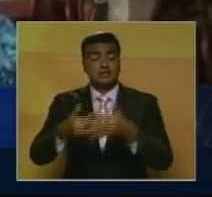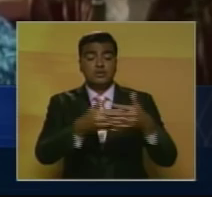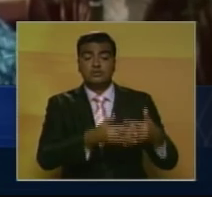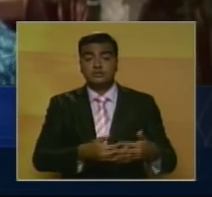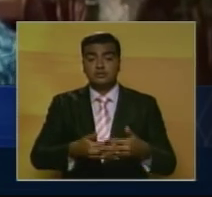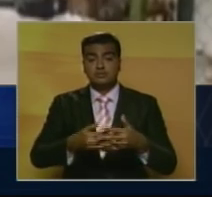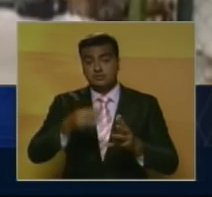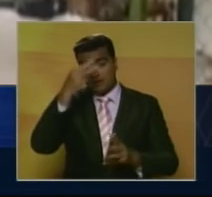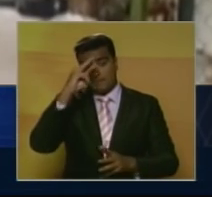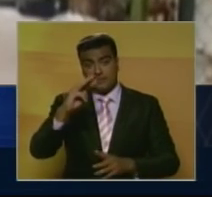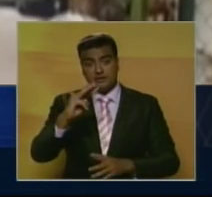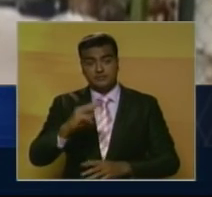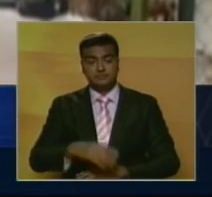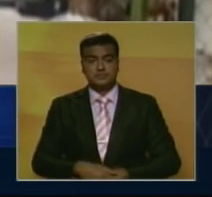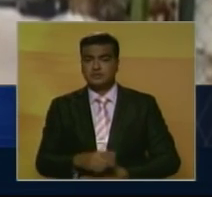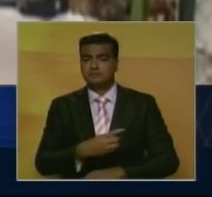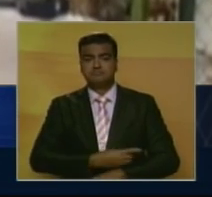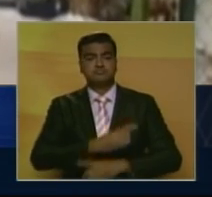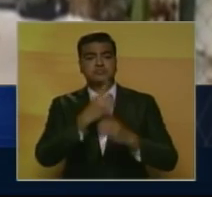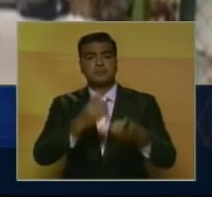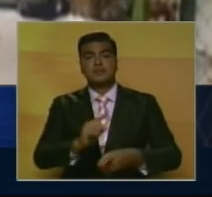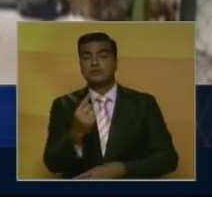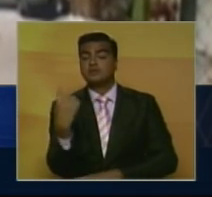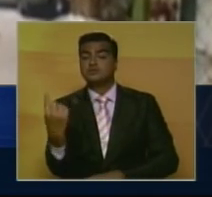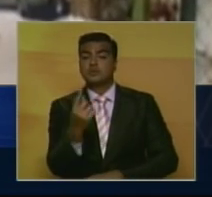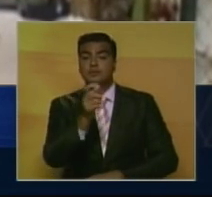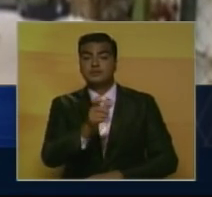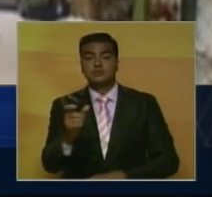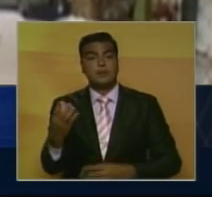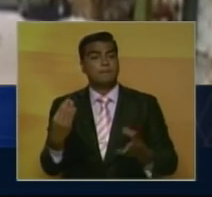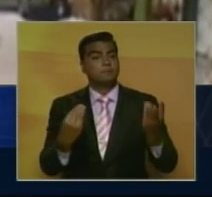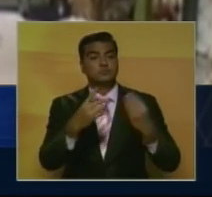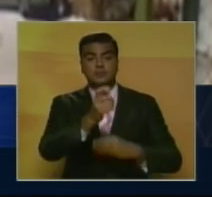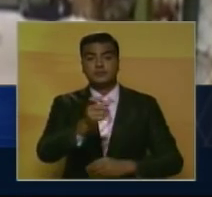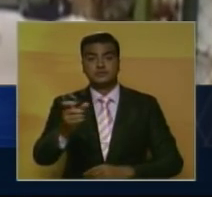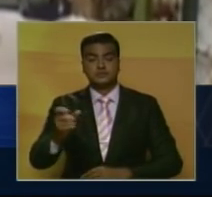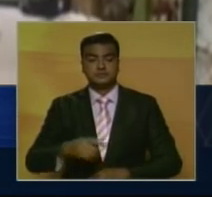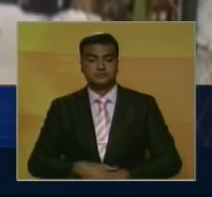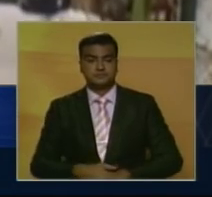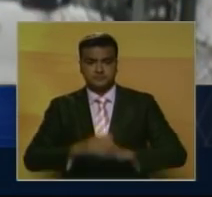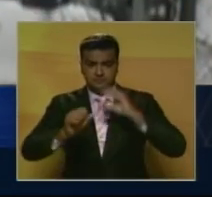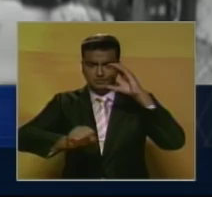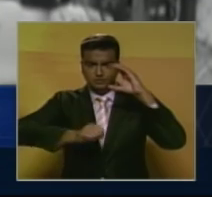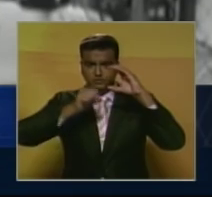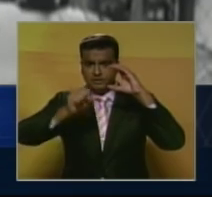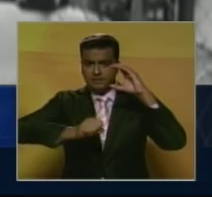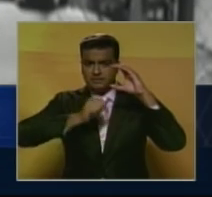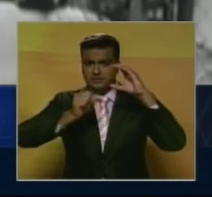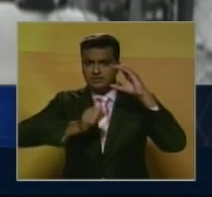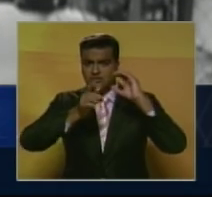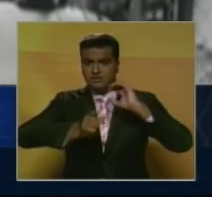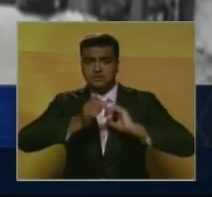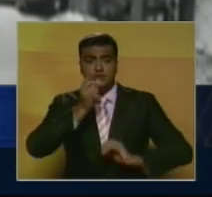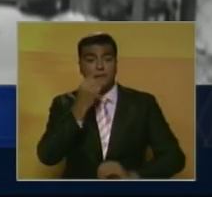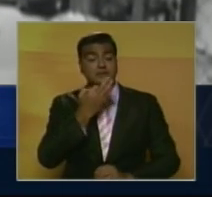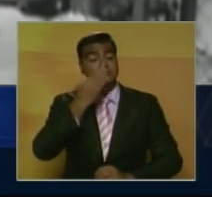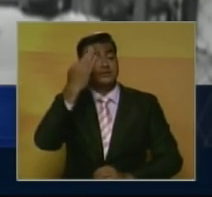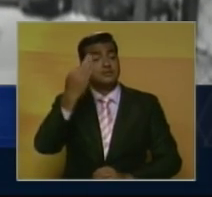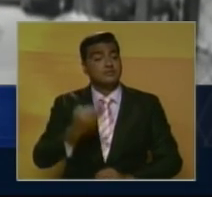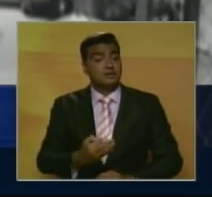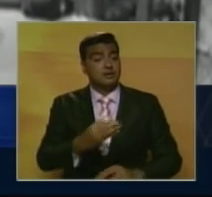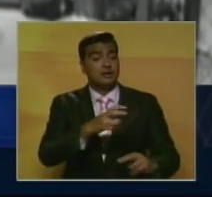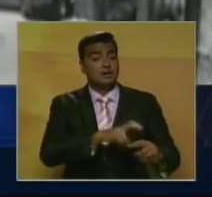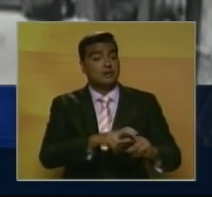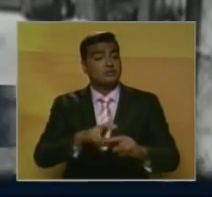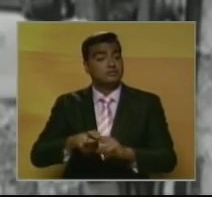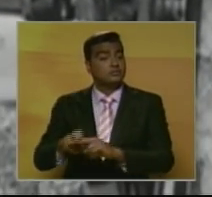considerar que el narcotráfico no depende de una sola persona, sino de mucha gente. En este video, el líder del cartel de Sinaloa certifica la reunión